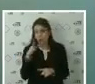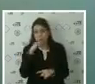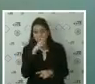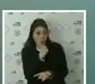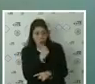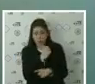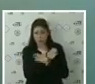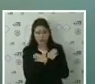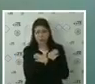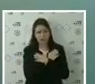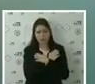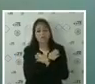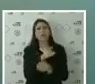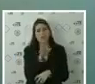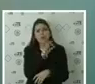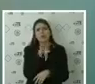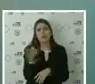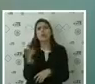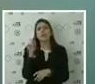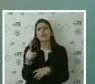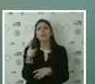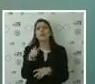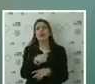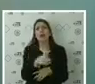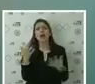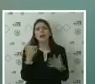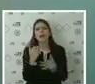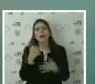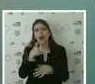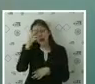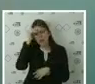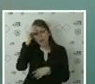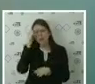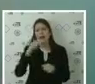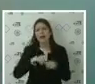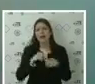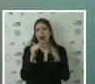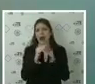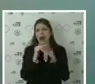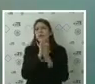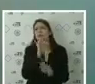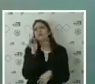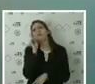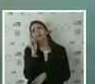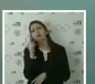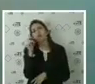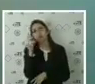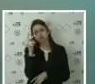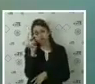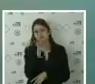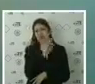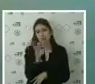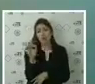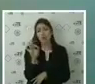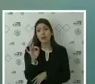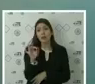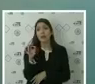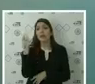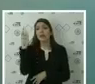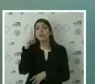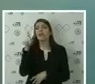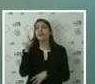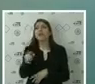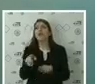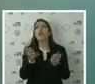al programa Aprende en Casa pues se pueden dar las clases en televisión abierta. Sin embargo, pues existe una desventaja en esto, ya que ¿cómo se puede medir